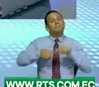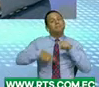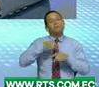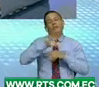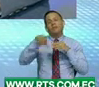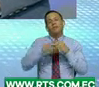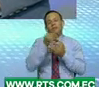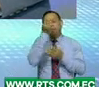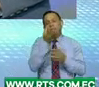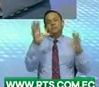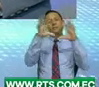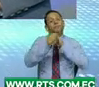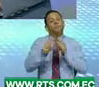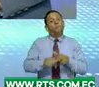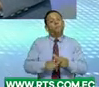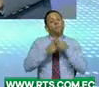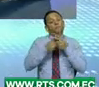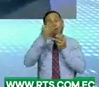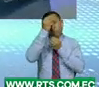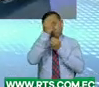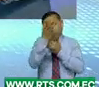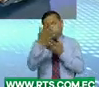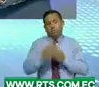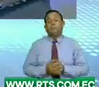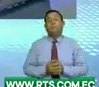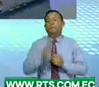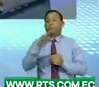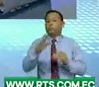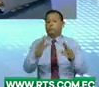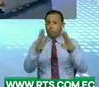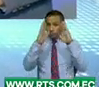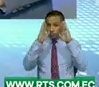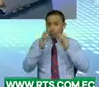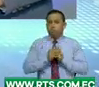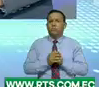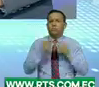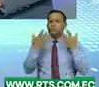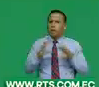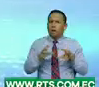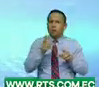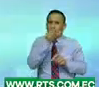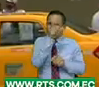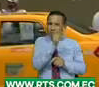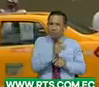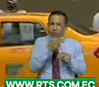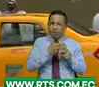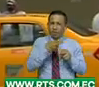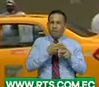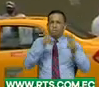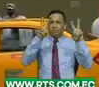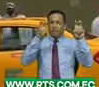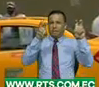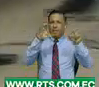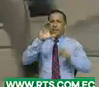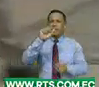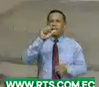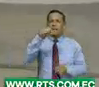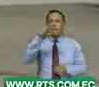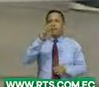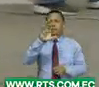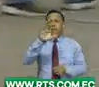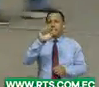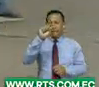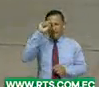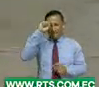iniciamos con la siguiente información y mucha atención por que vincularon a díaz gas que está en el delito de asesinato por el